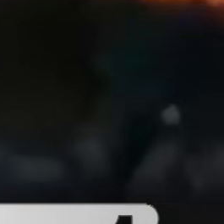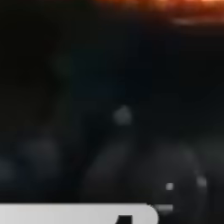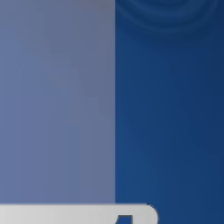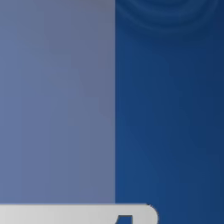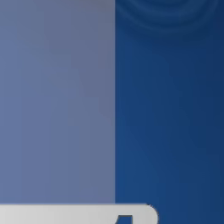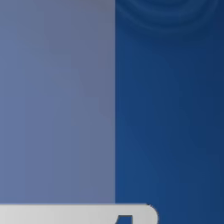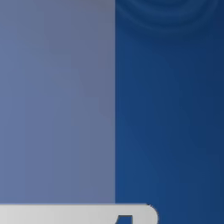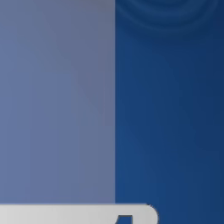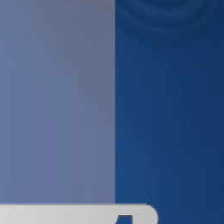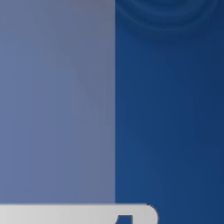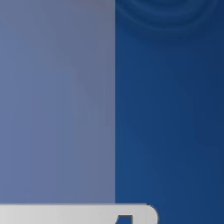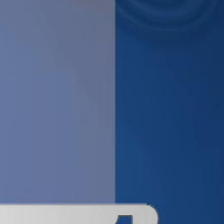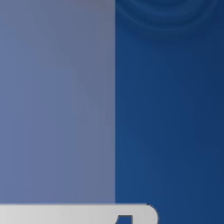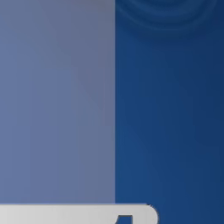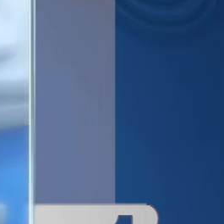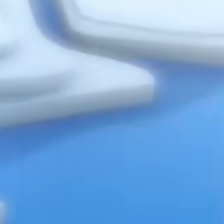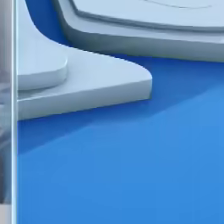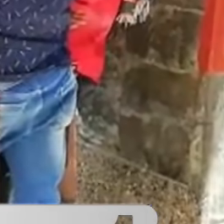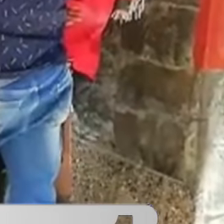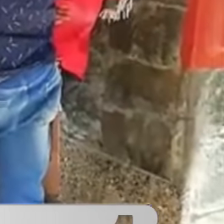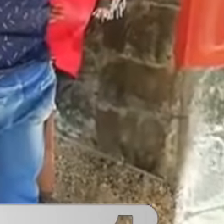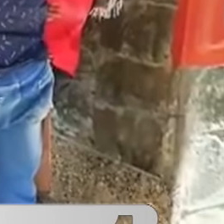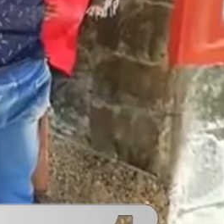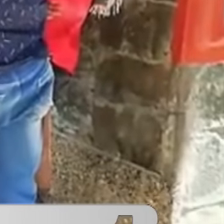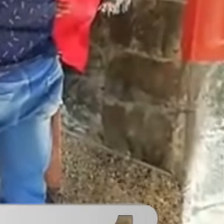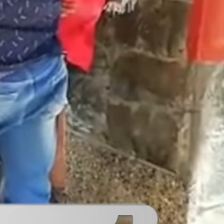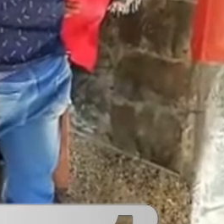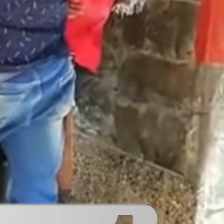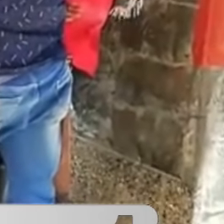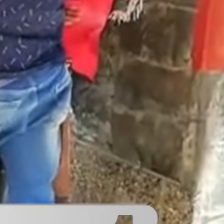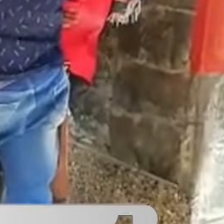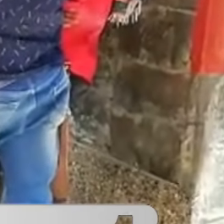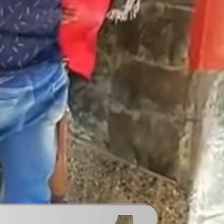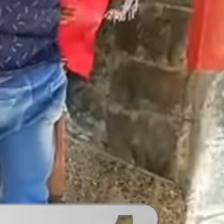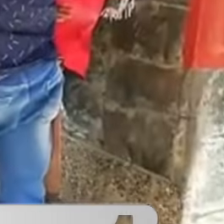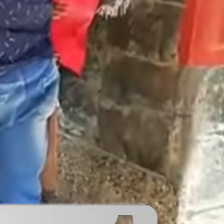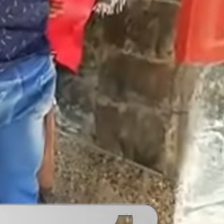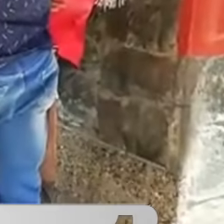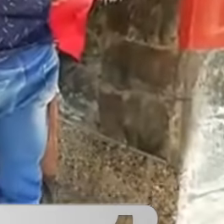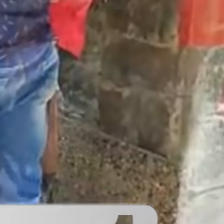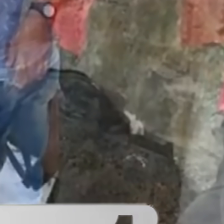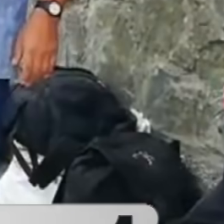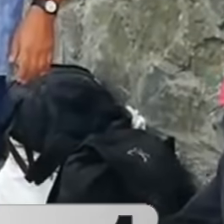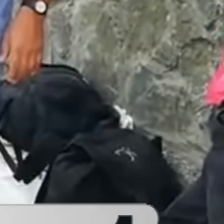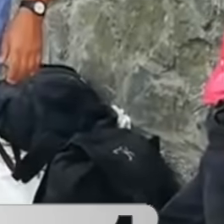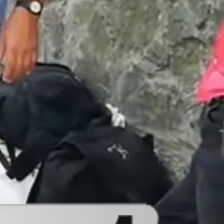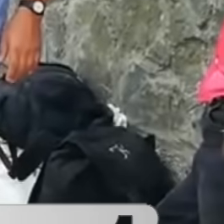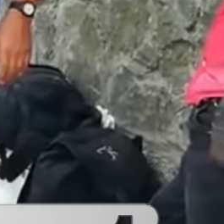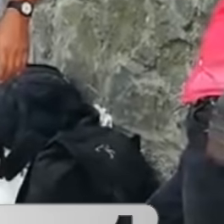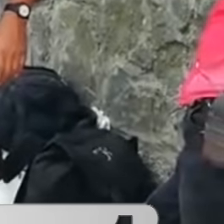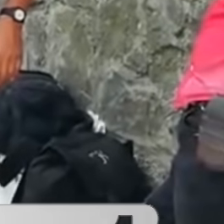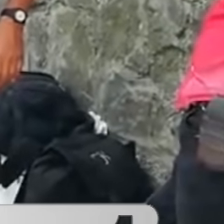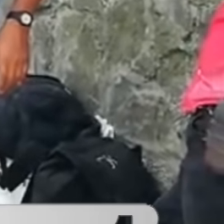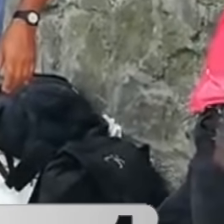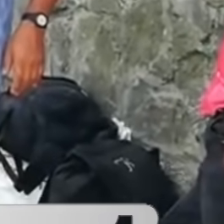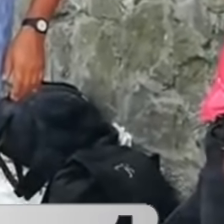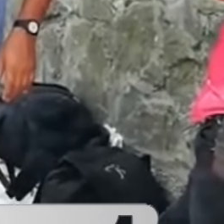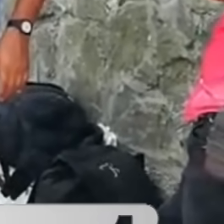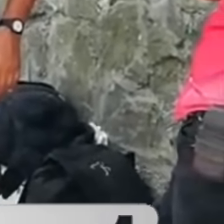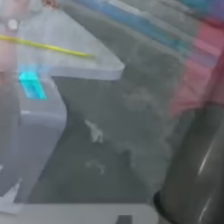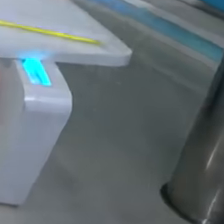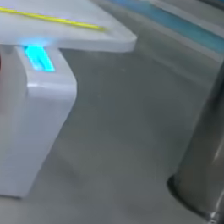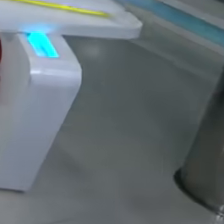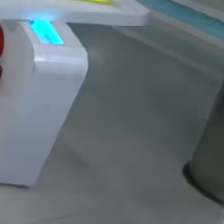un bus de Transmilenio en Soacha. Aumenta desplazamiento en Ituango por amenazas de disidencias de las